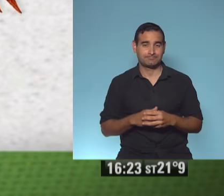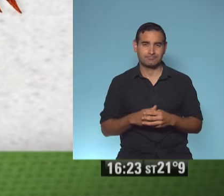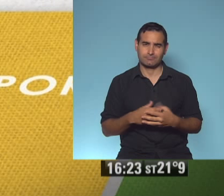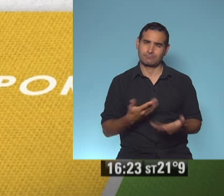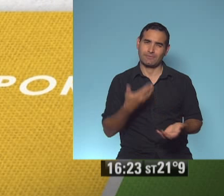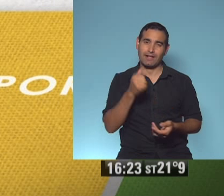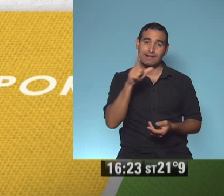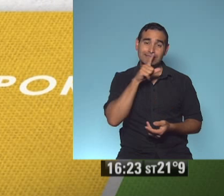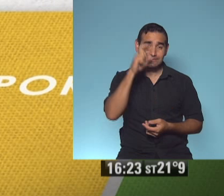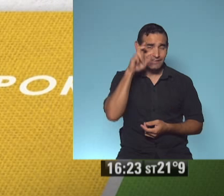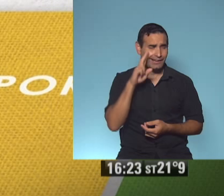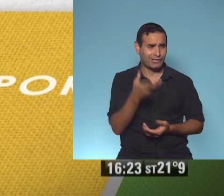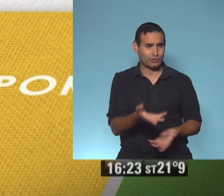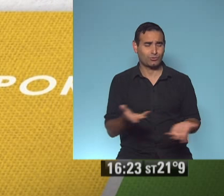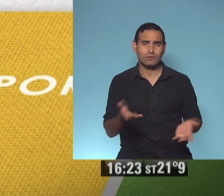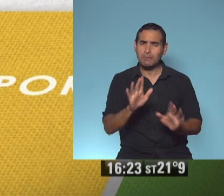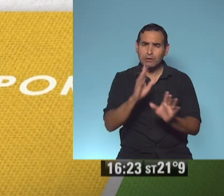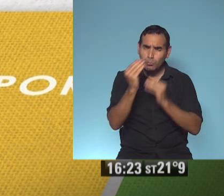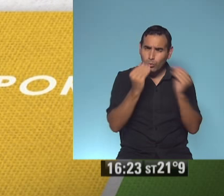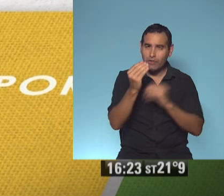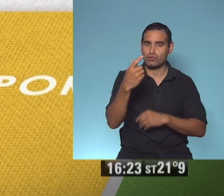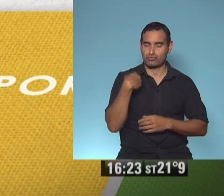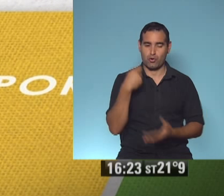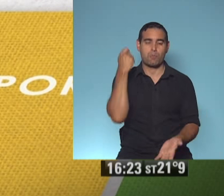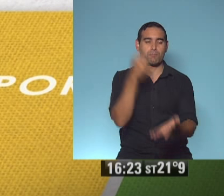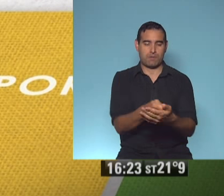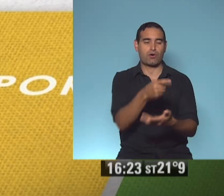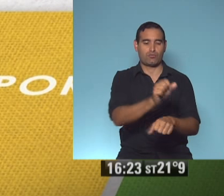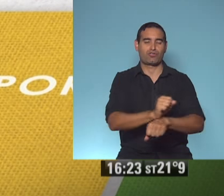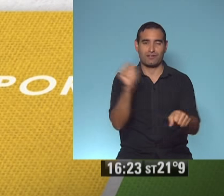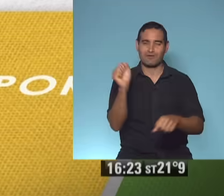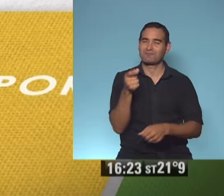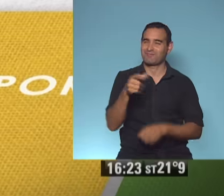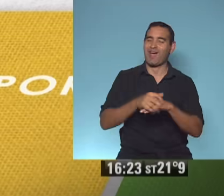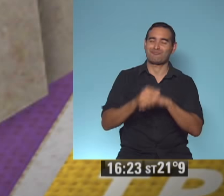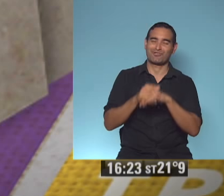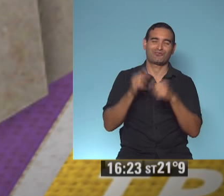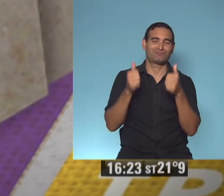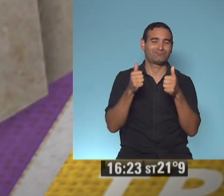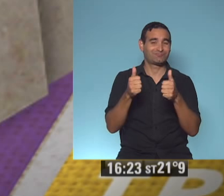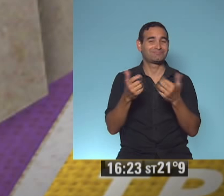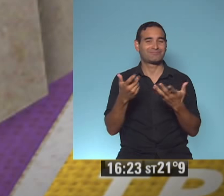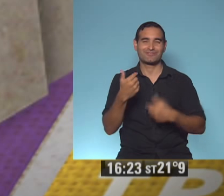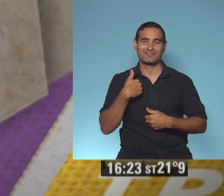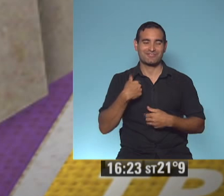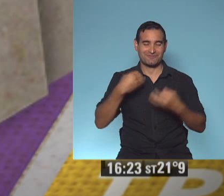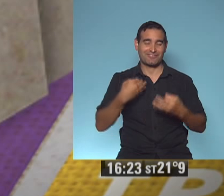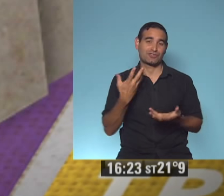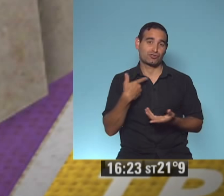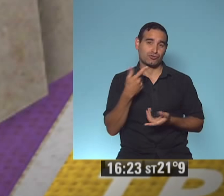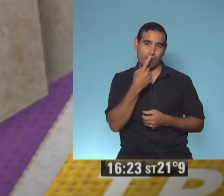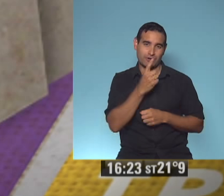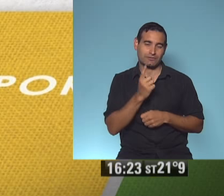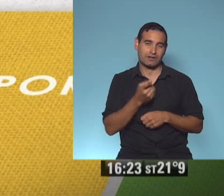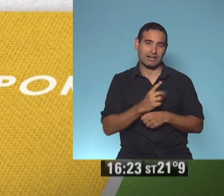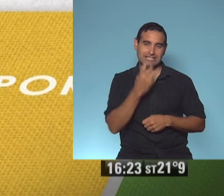¡Alterio! No te preocupes, yo voy a pagar tu fianza. ¡Ese es mi amigo! ¡Soy un hámster con